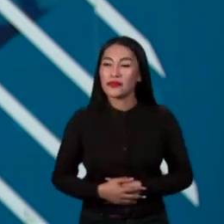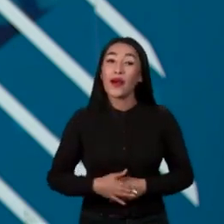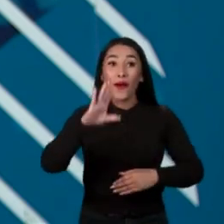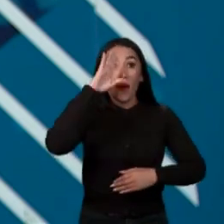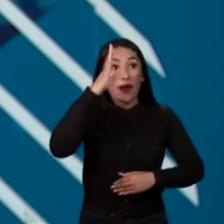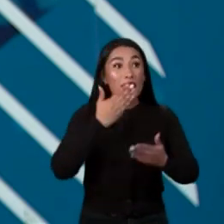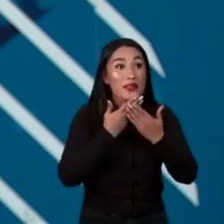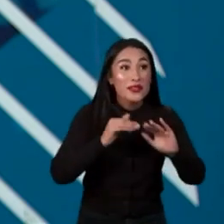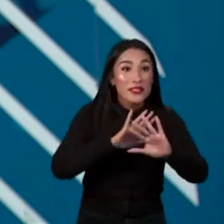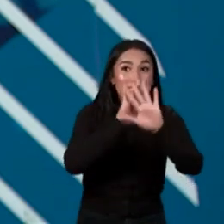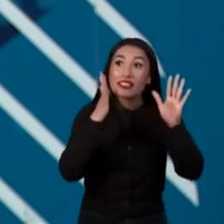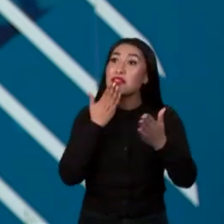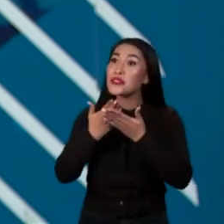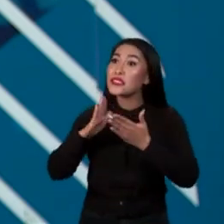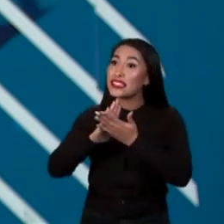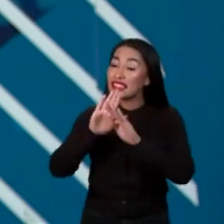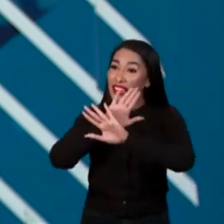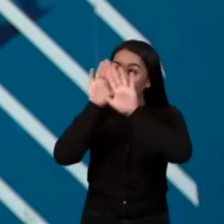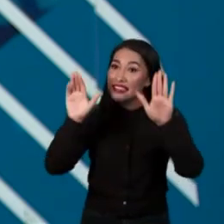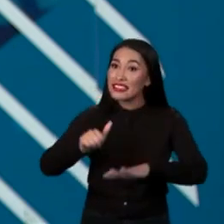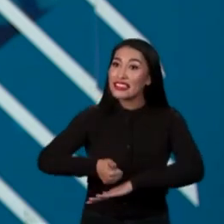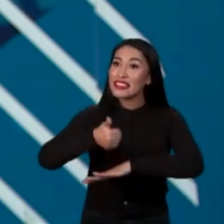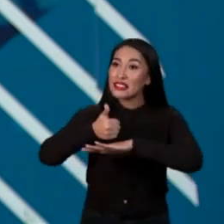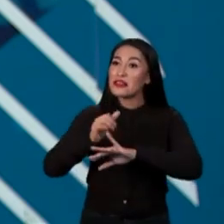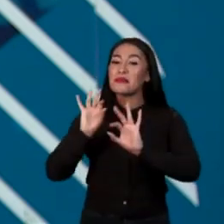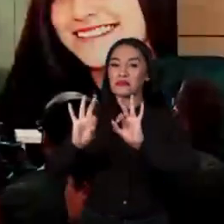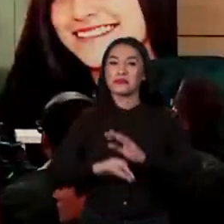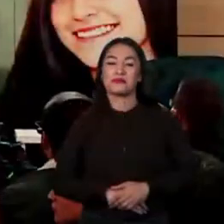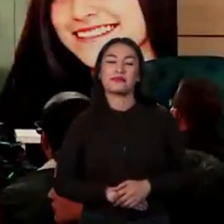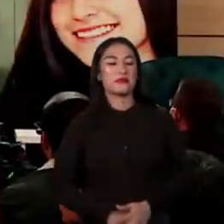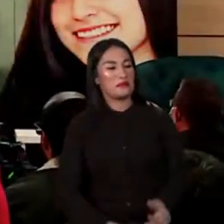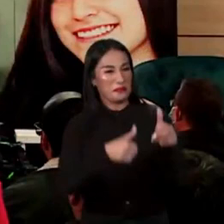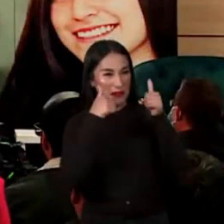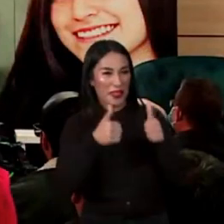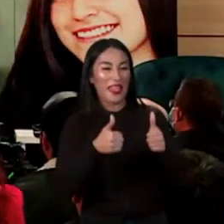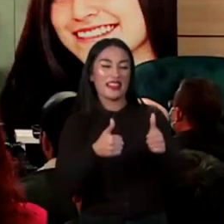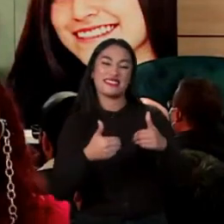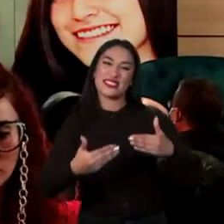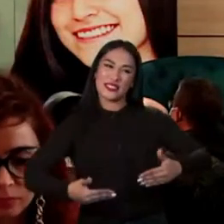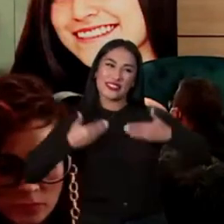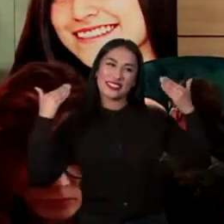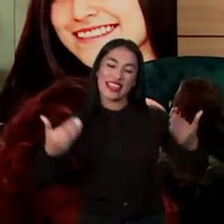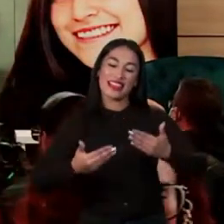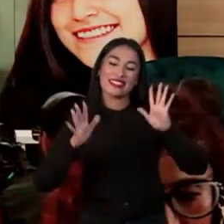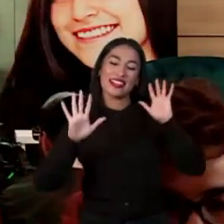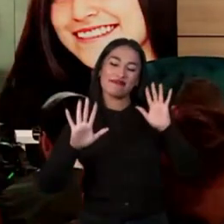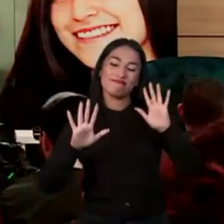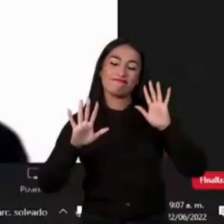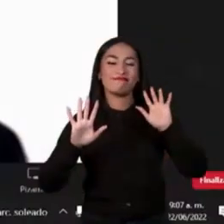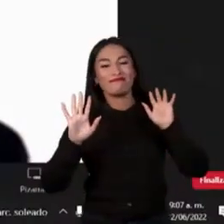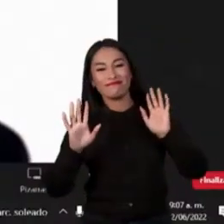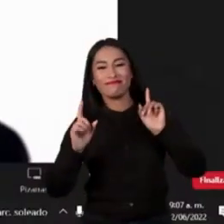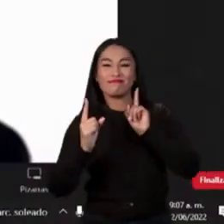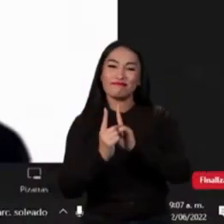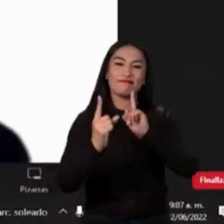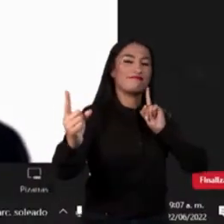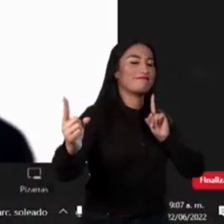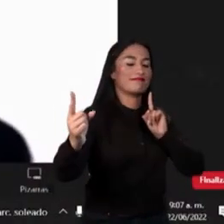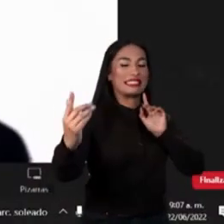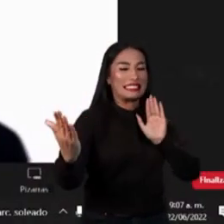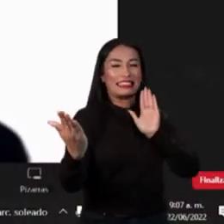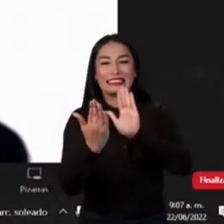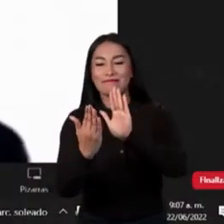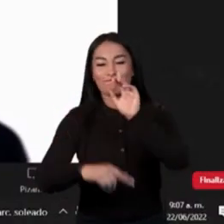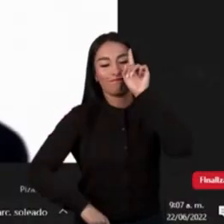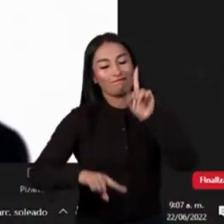hola Pepe, ¿cómo estás? Muy bien, muy contento de estar a la distancia. Desgraciadamente no pude estar presencialmente, pero muy contento de estar ahí,